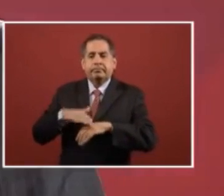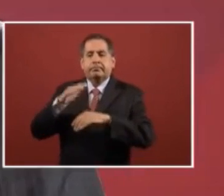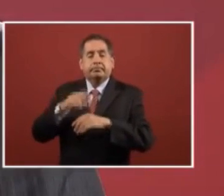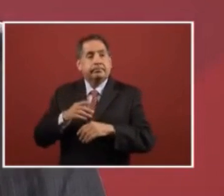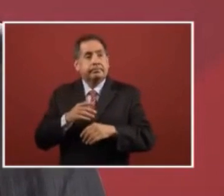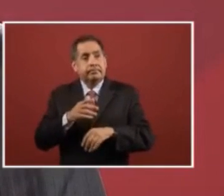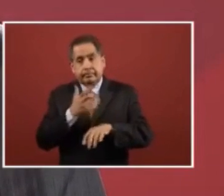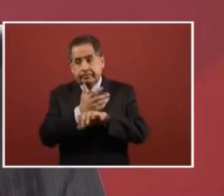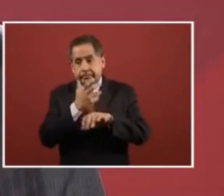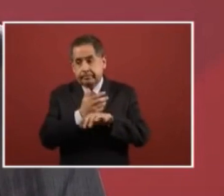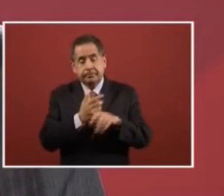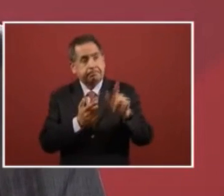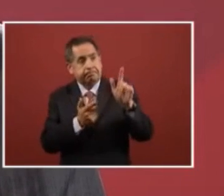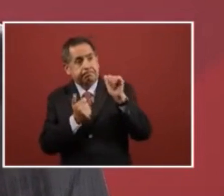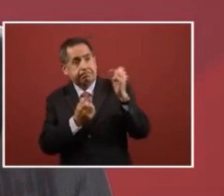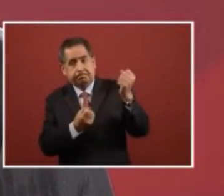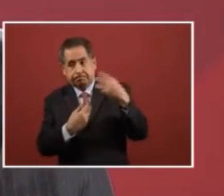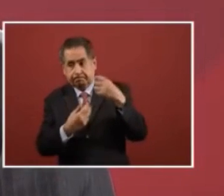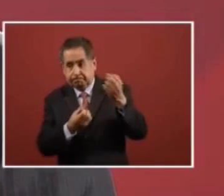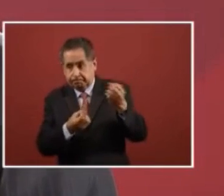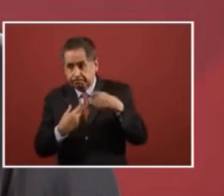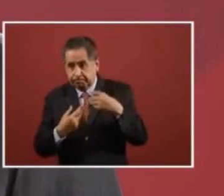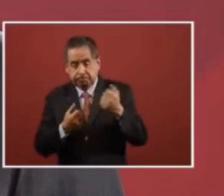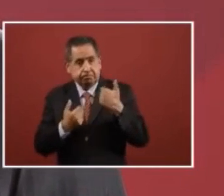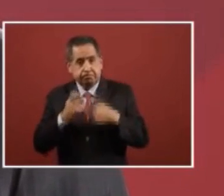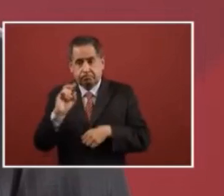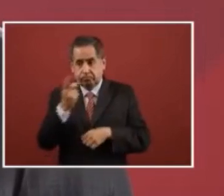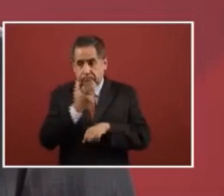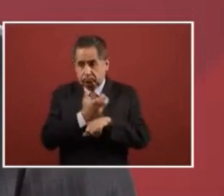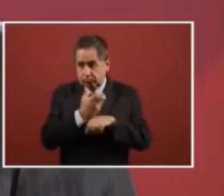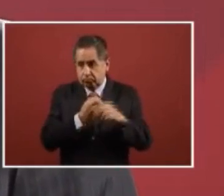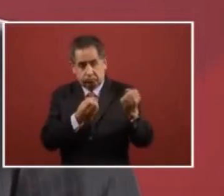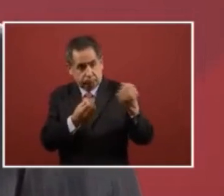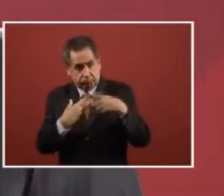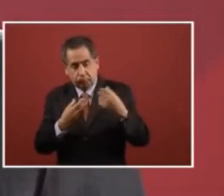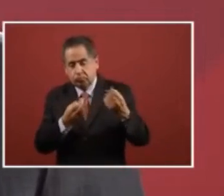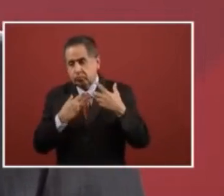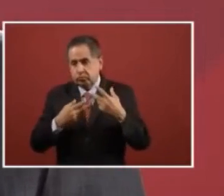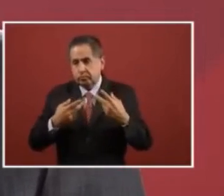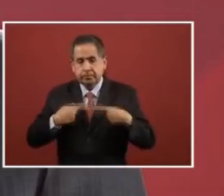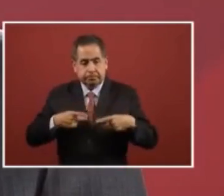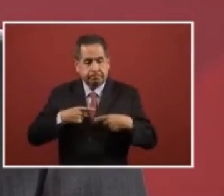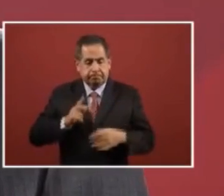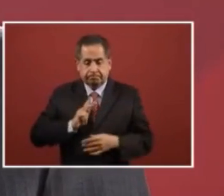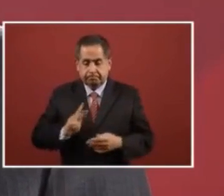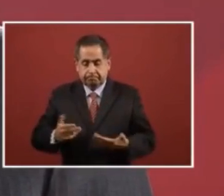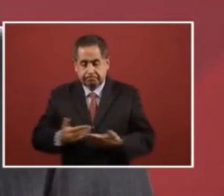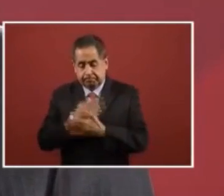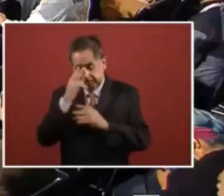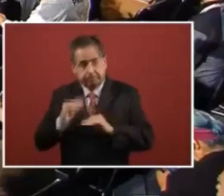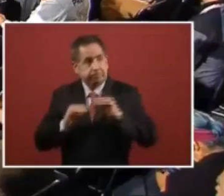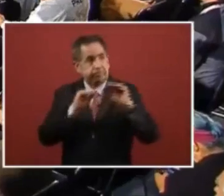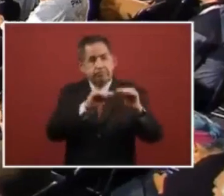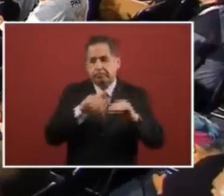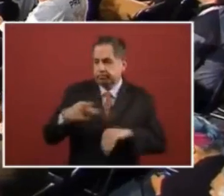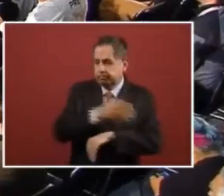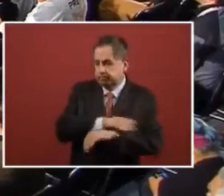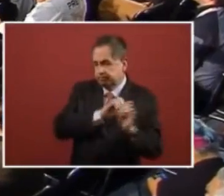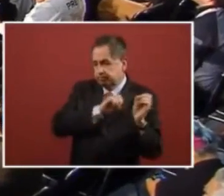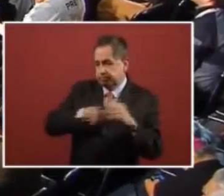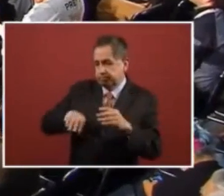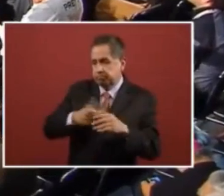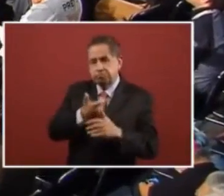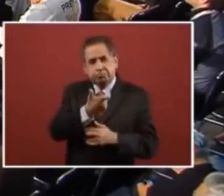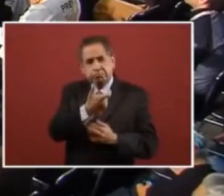remesas, están llegando recursos que mandan nuestros paisanos a sus familiares como nunca.